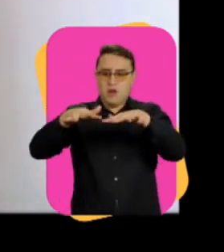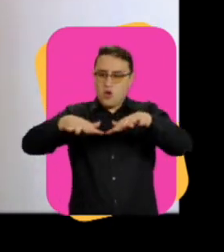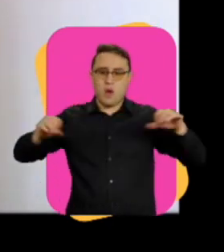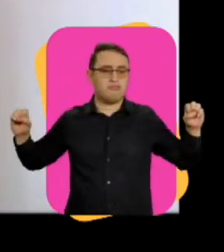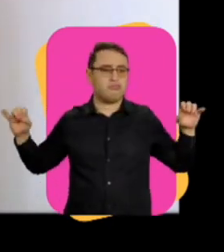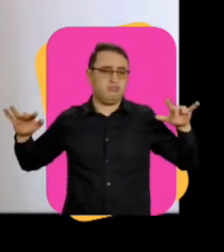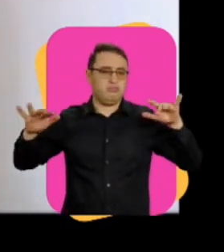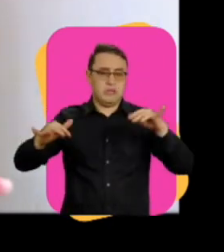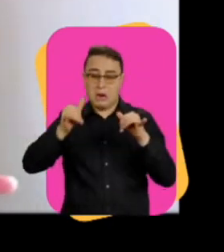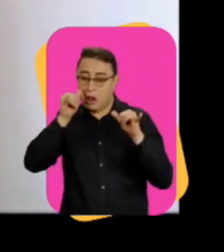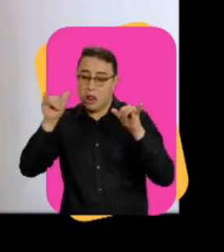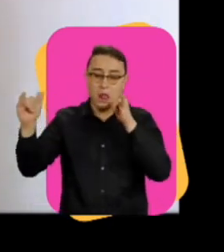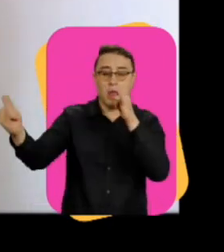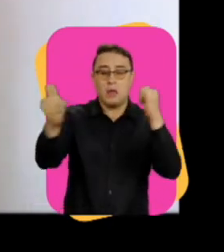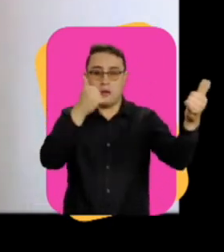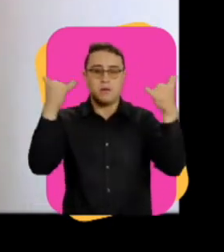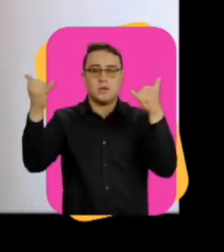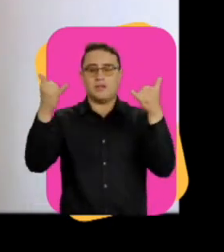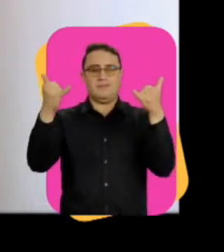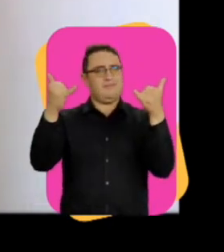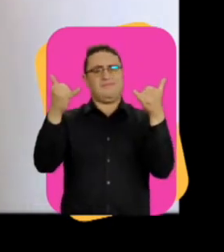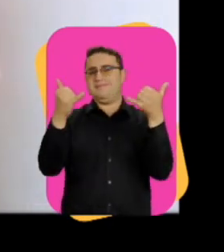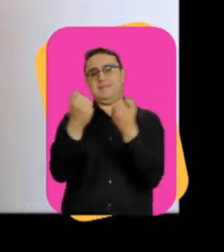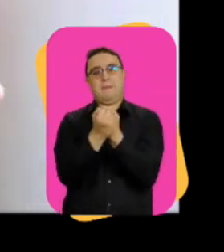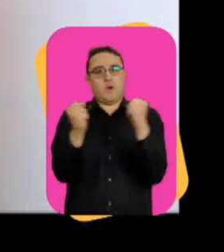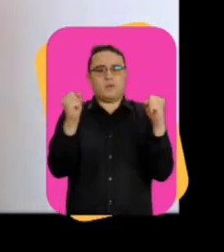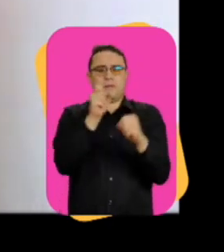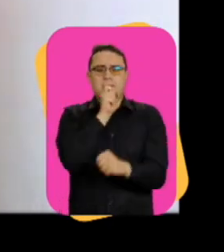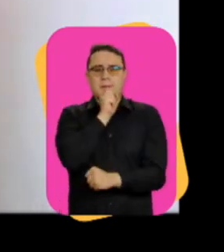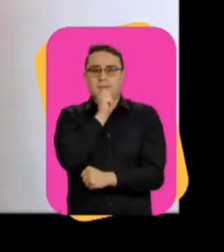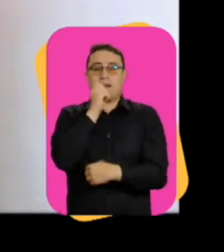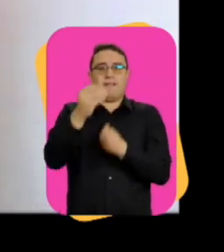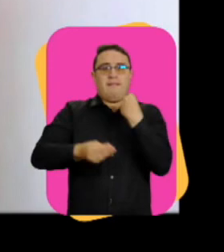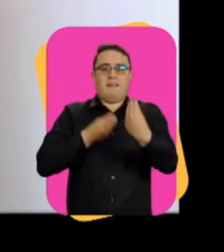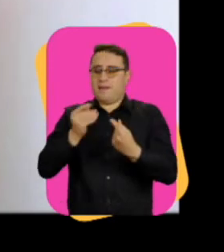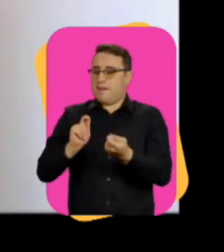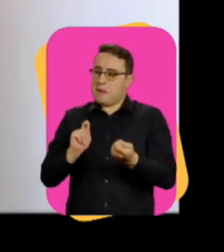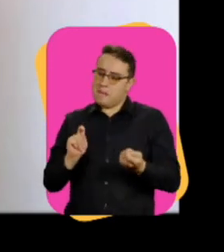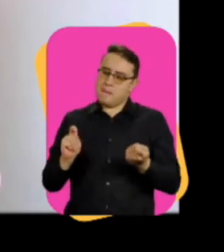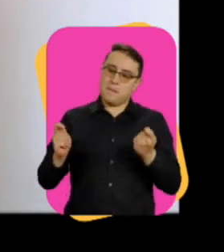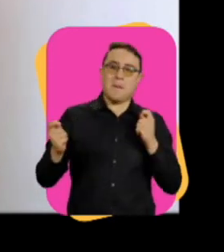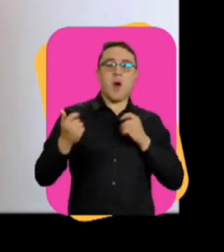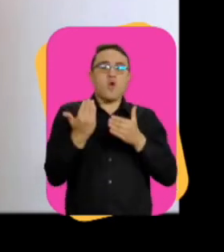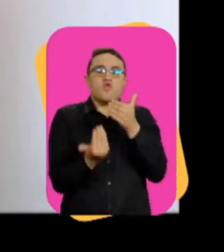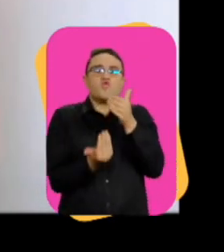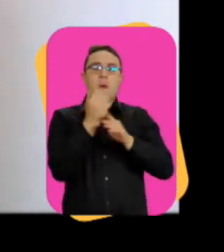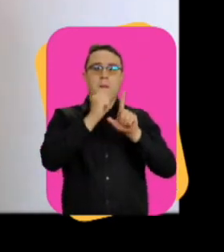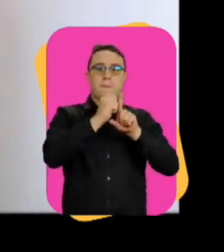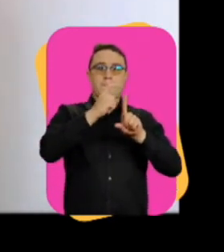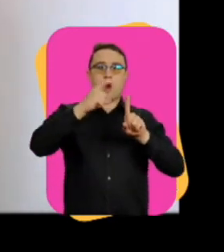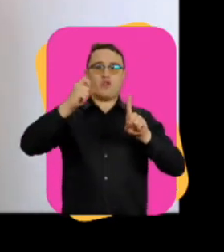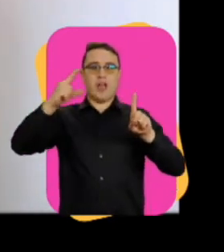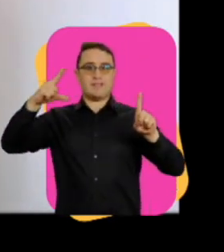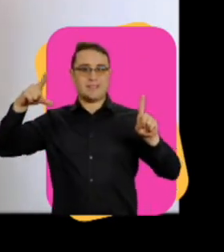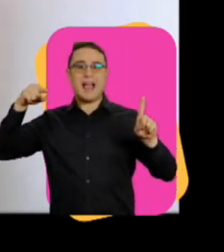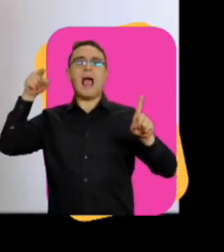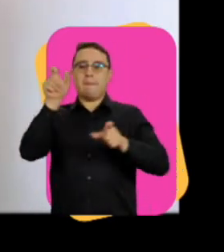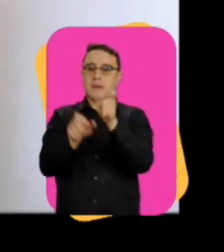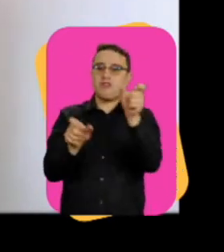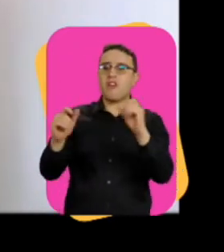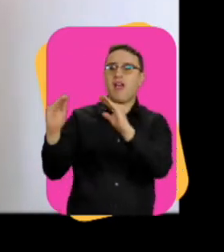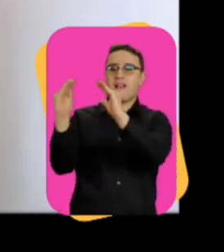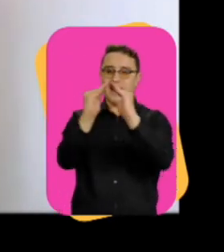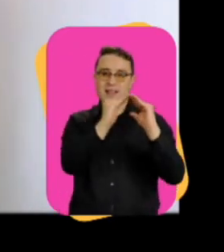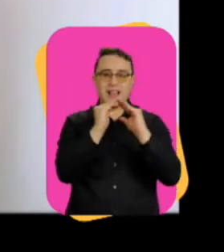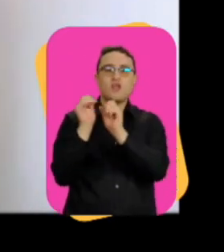grabar, cosa que iba a ser imposible. Entonces nos adaptamos, cambiamos e hicimos un podcast que se pudiera grabar en la casa de la gente.